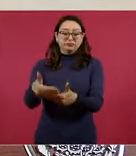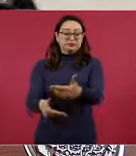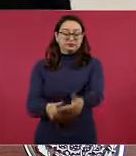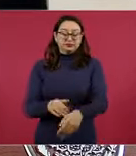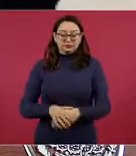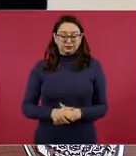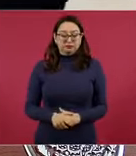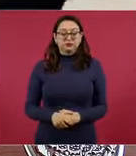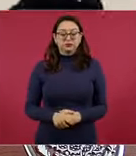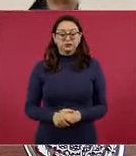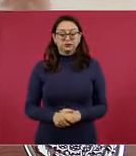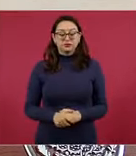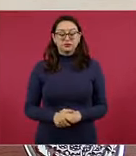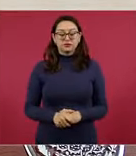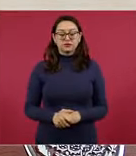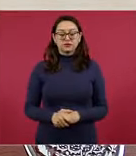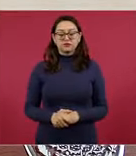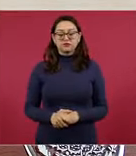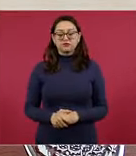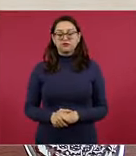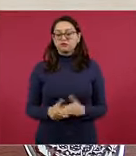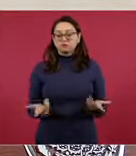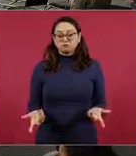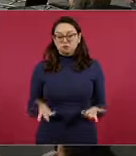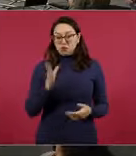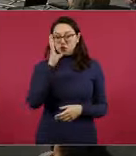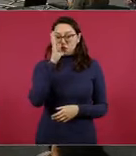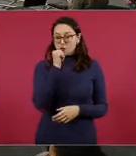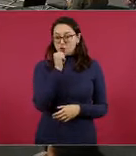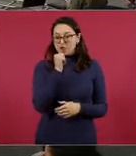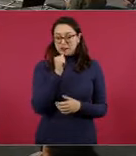un proceso de transformación y no se va a detener.